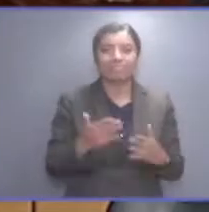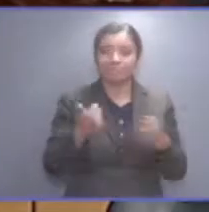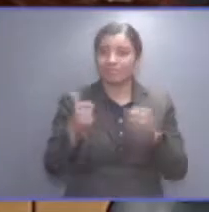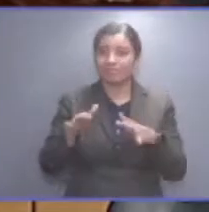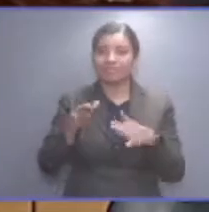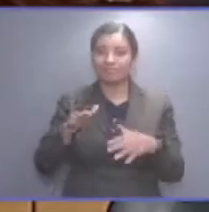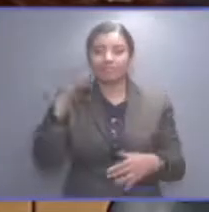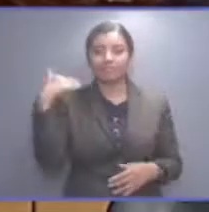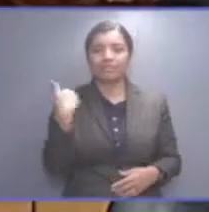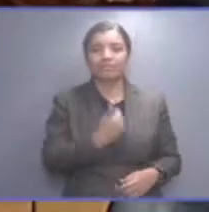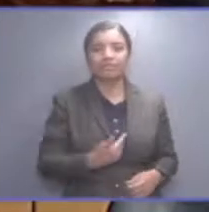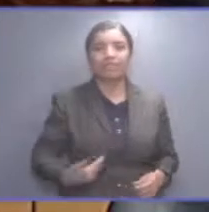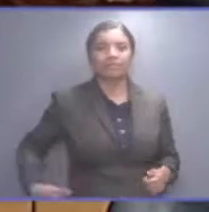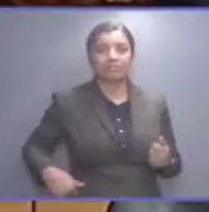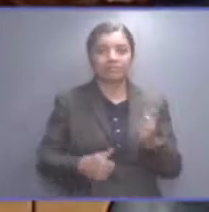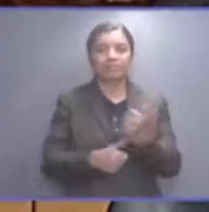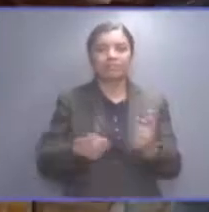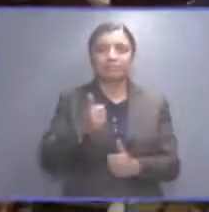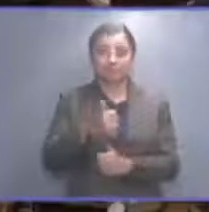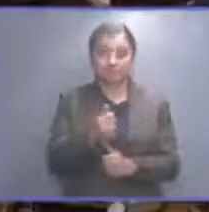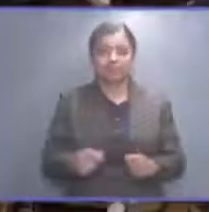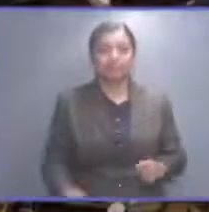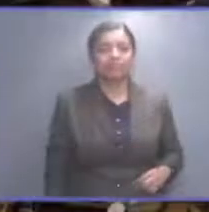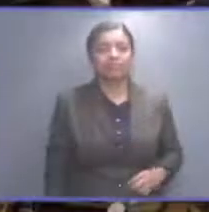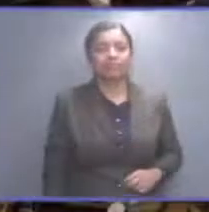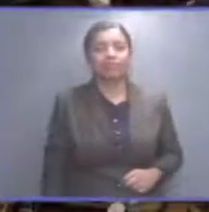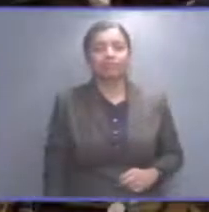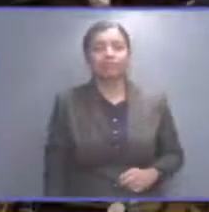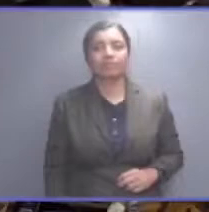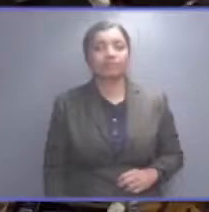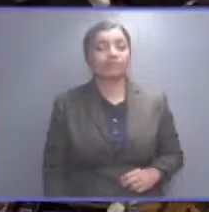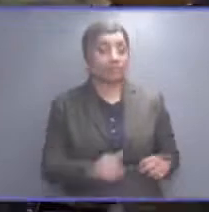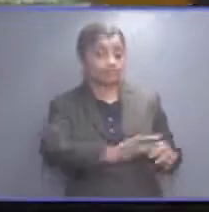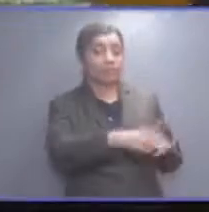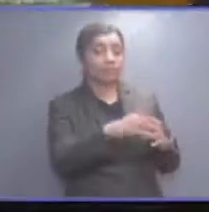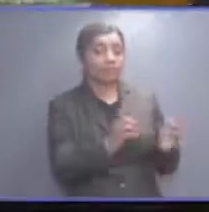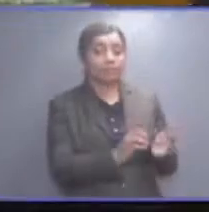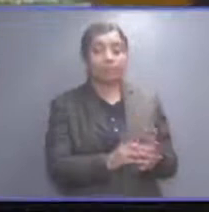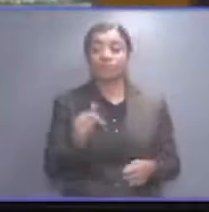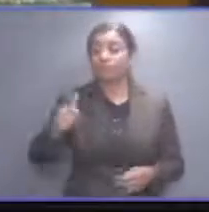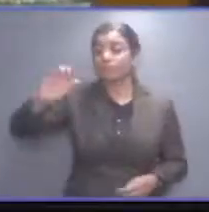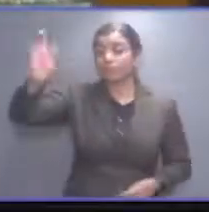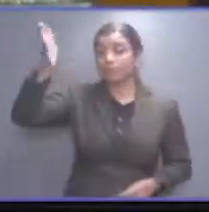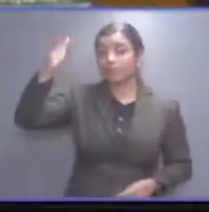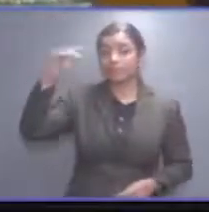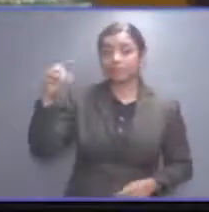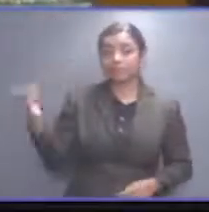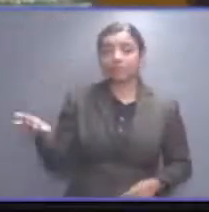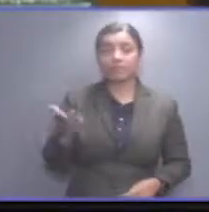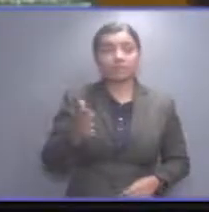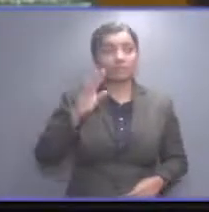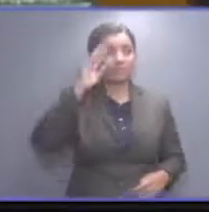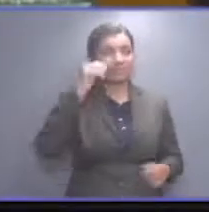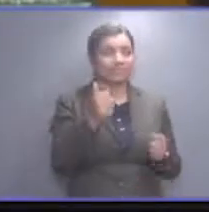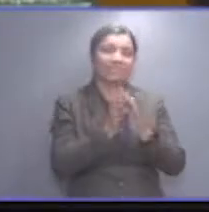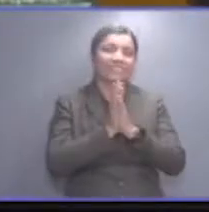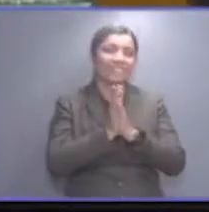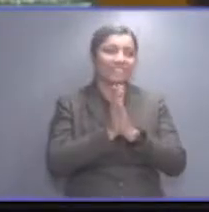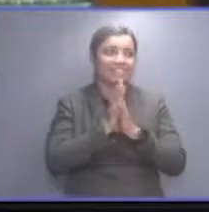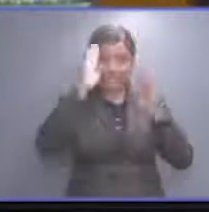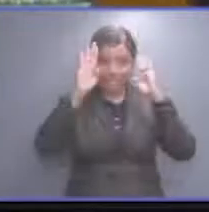gracias, presidente en funciones. Gracias, diputada. Tiene la palabra. Bueno,